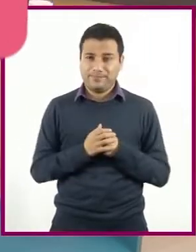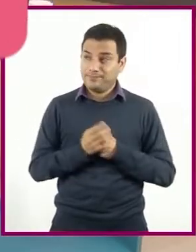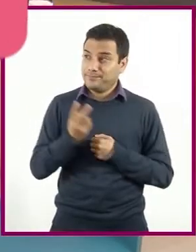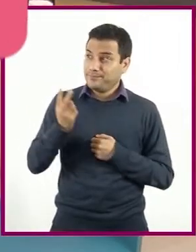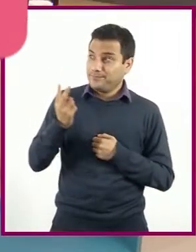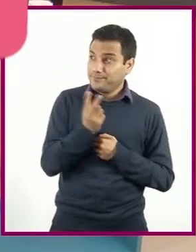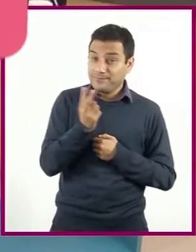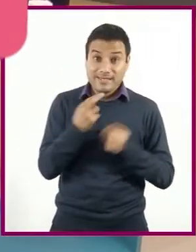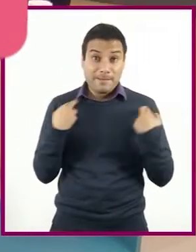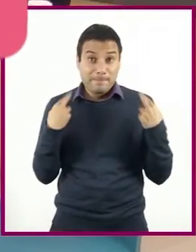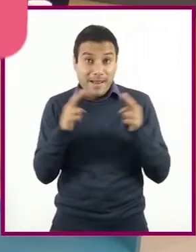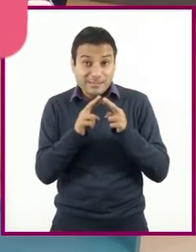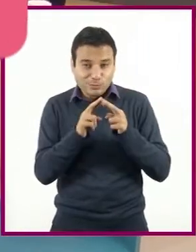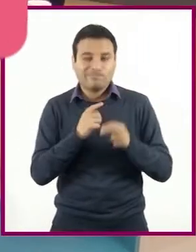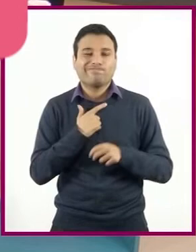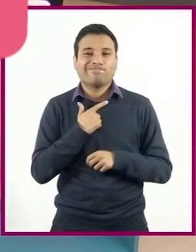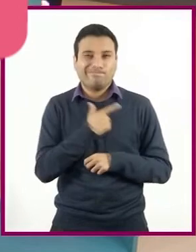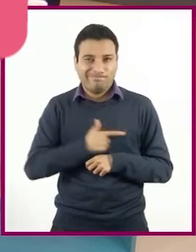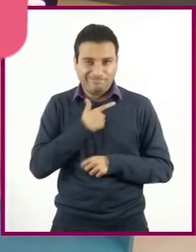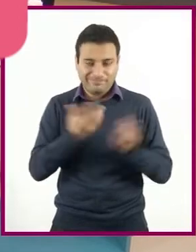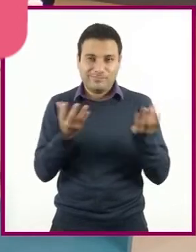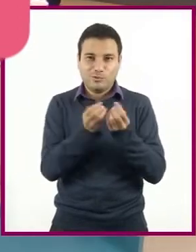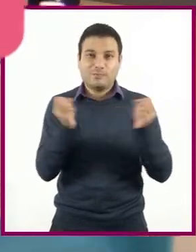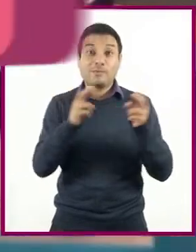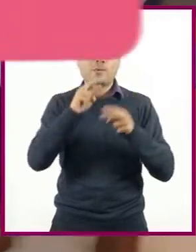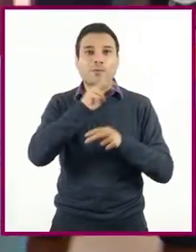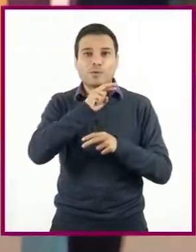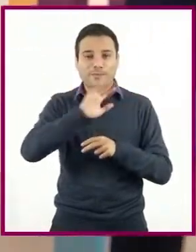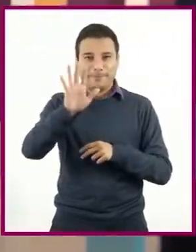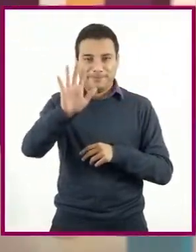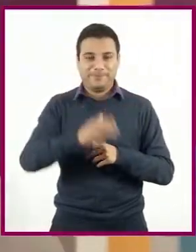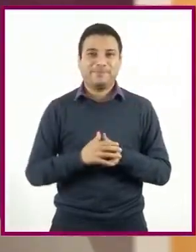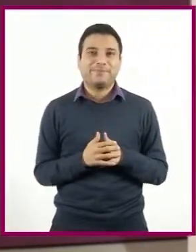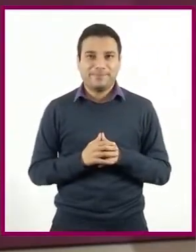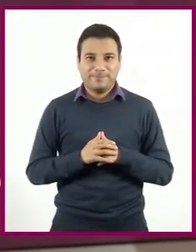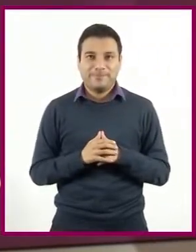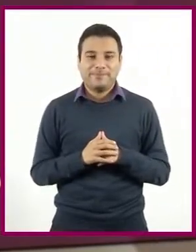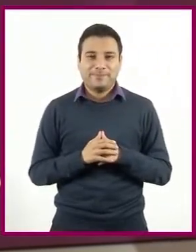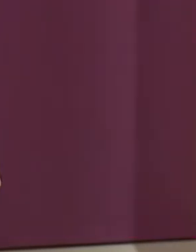Buitrón y Beatriz Romanillo. ¡Hasta la próxima!